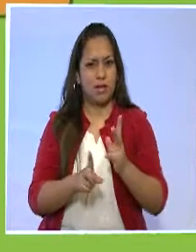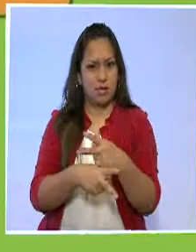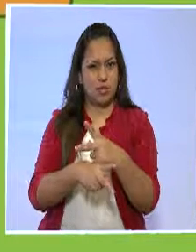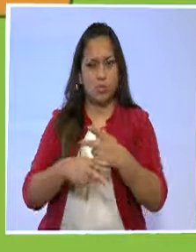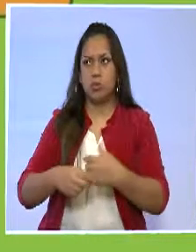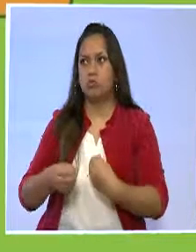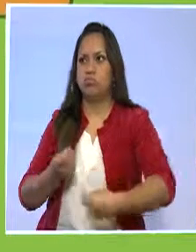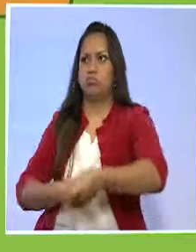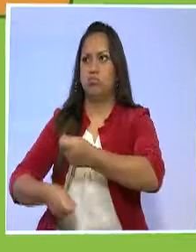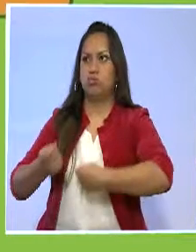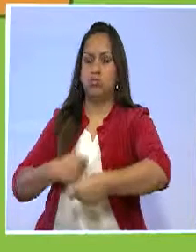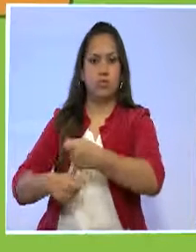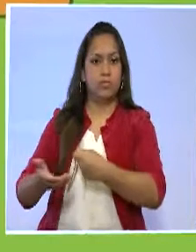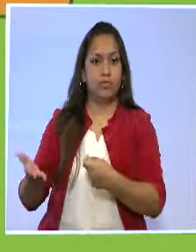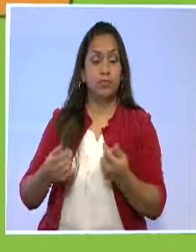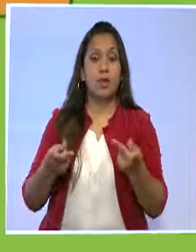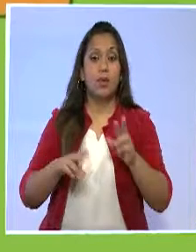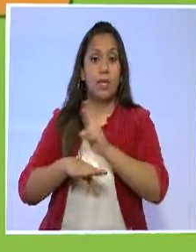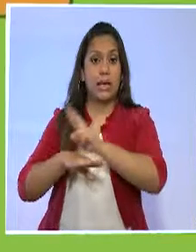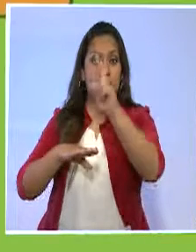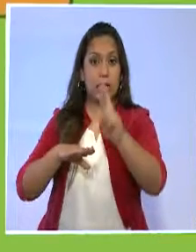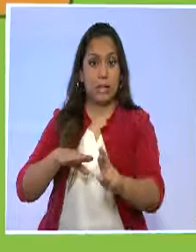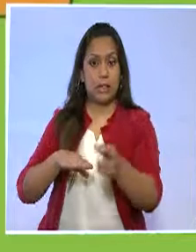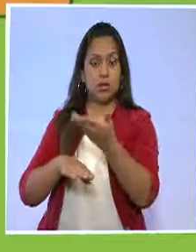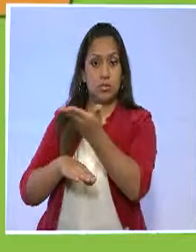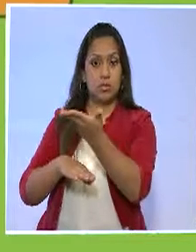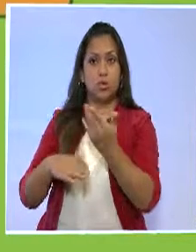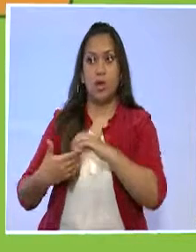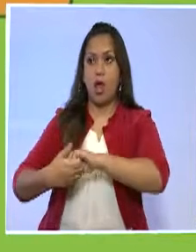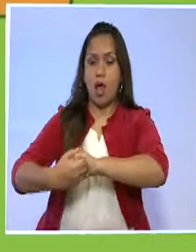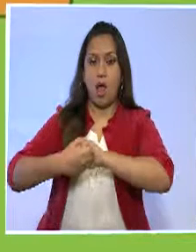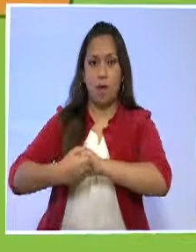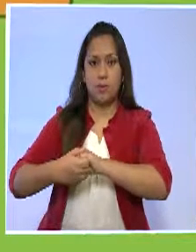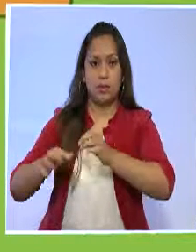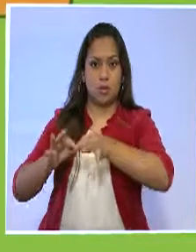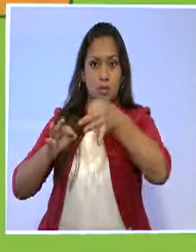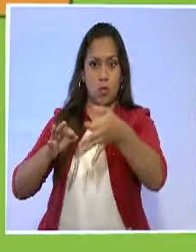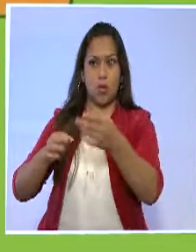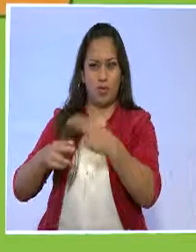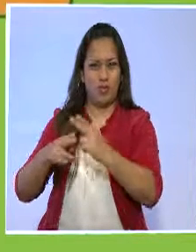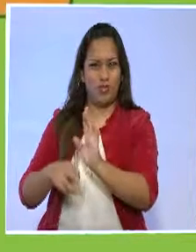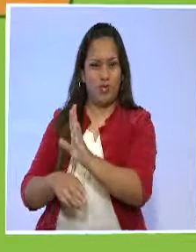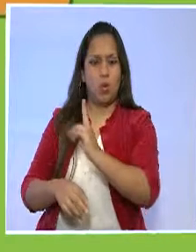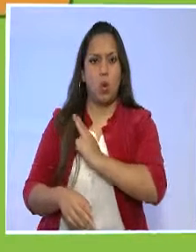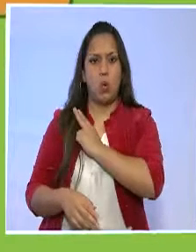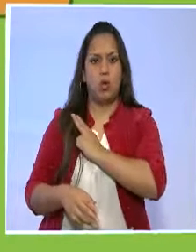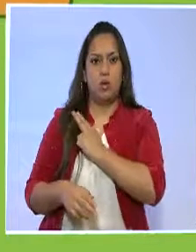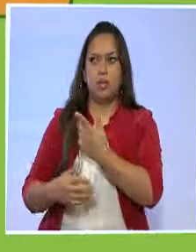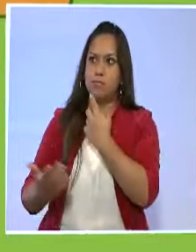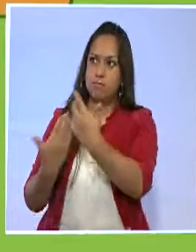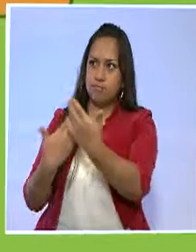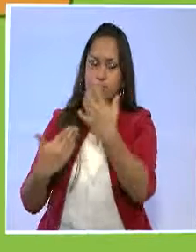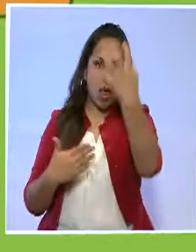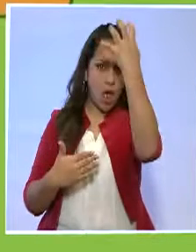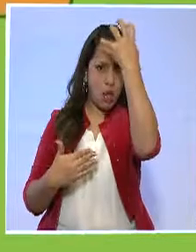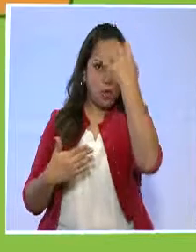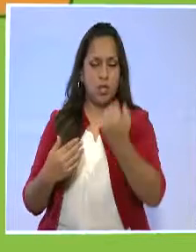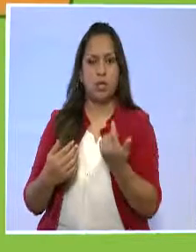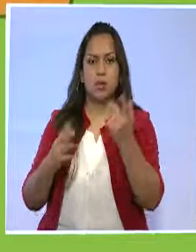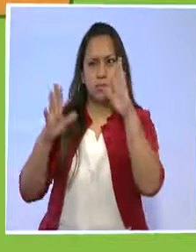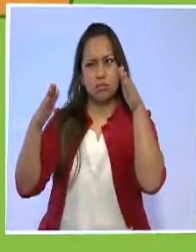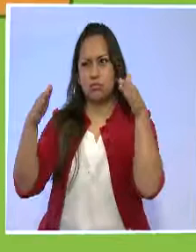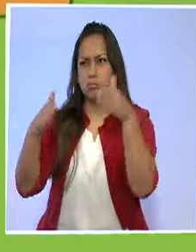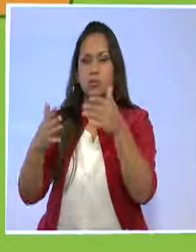presidenta diálogo con el rector de la universidad de la amistad de los pueblos para incrementar la cooperación educativa el interés nacional en